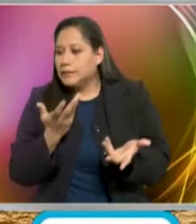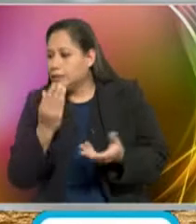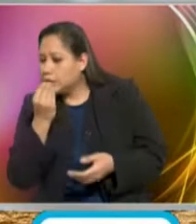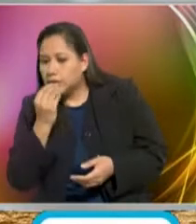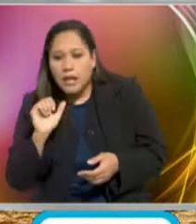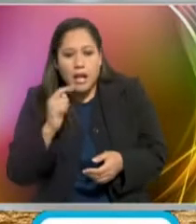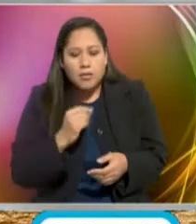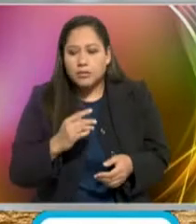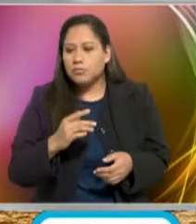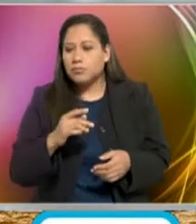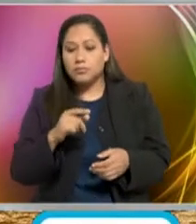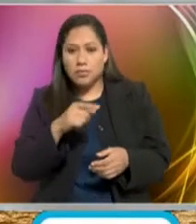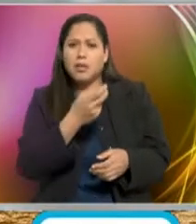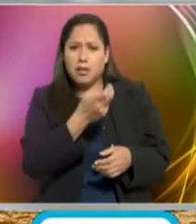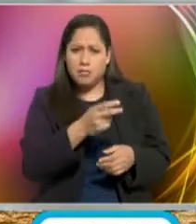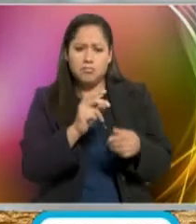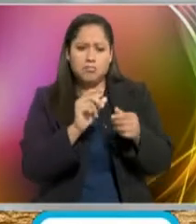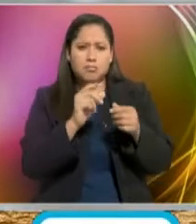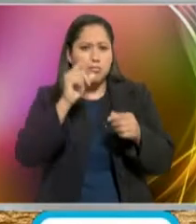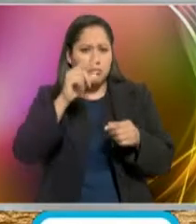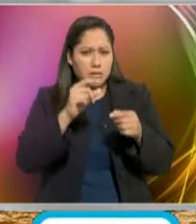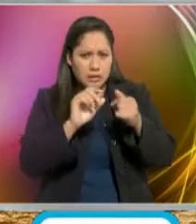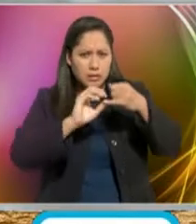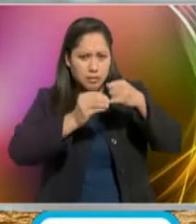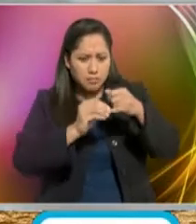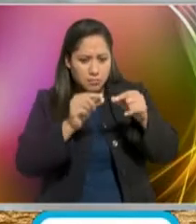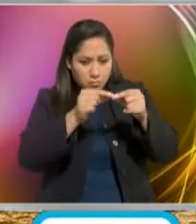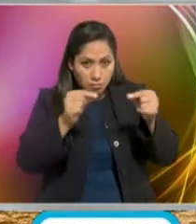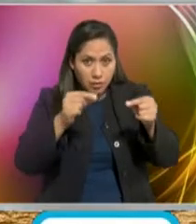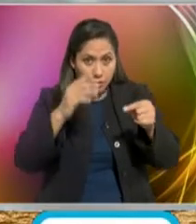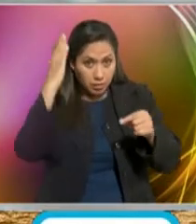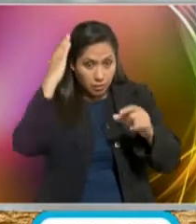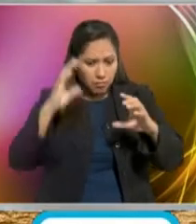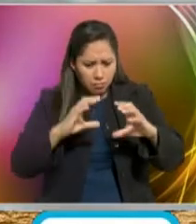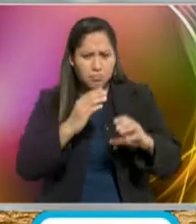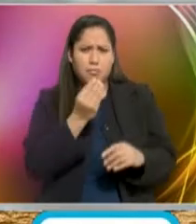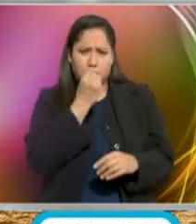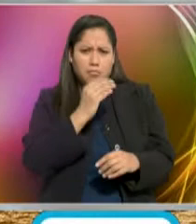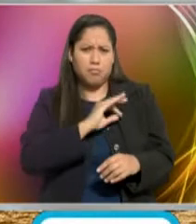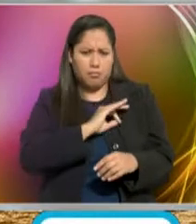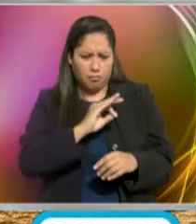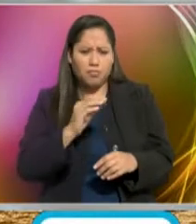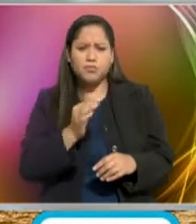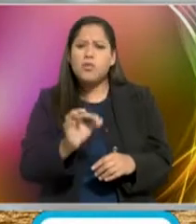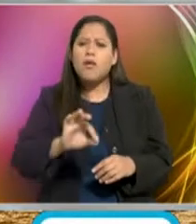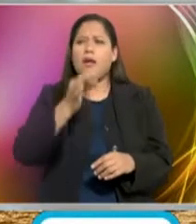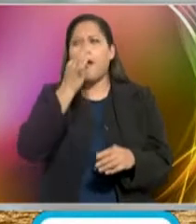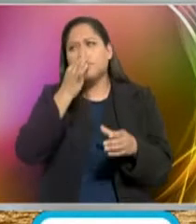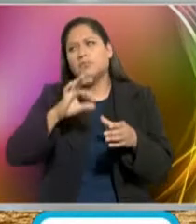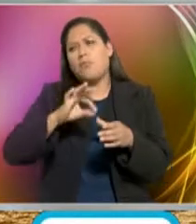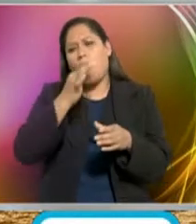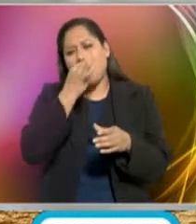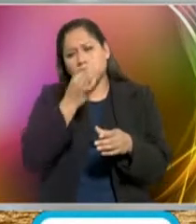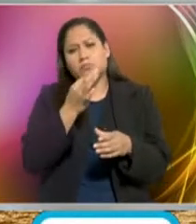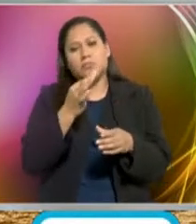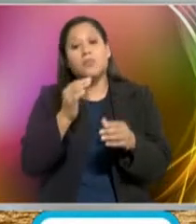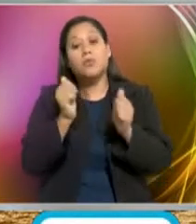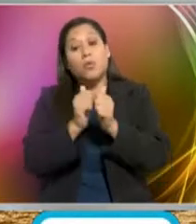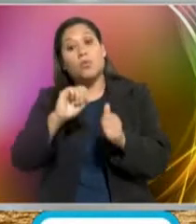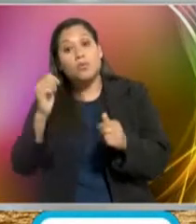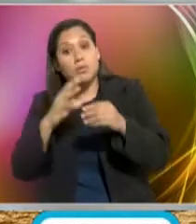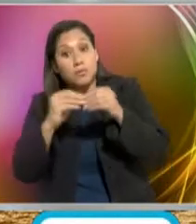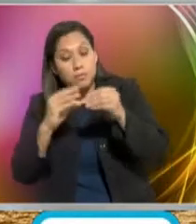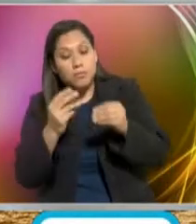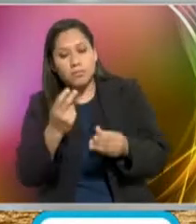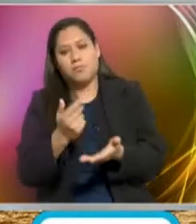tener algún snack, ¿esto sería como ideal o no? Ideal. Sí, pueden servir como colación, como tú Muy lo bien. dijiste, junto con otra fruta, entonces ya